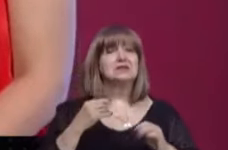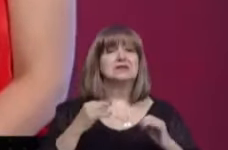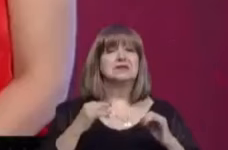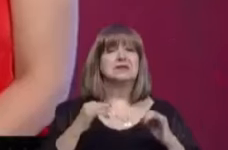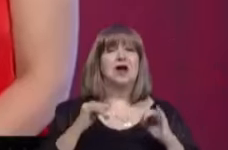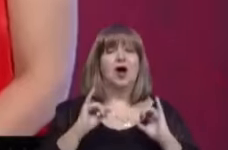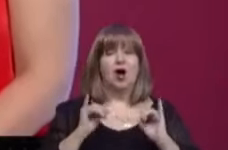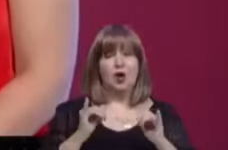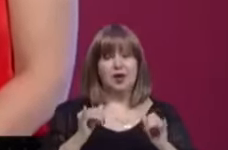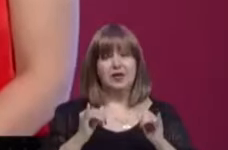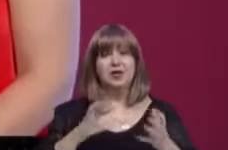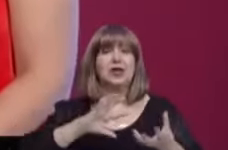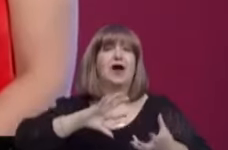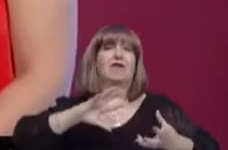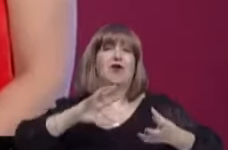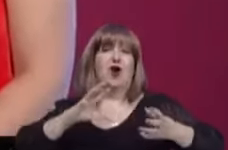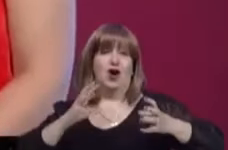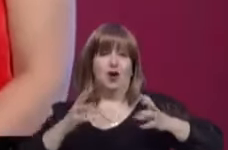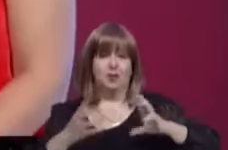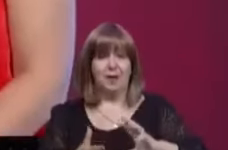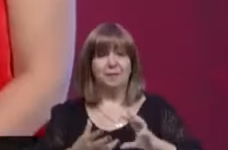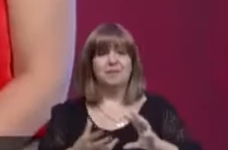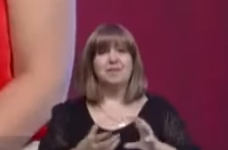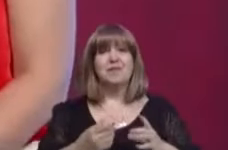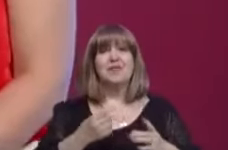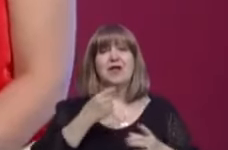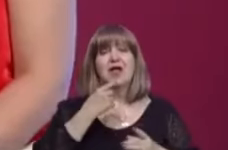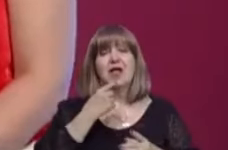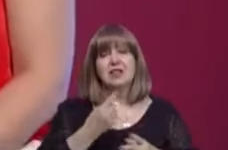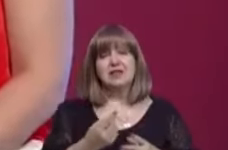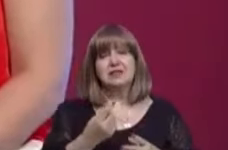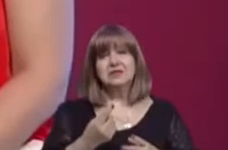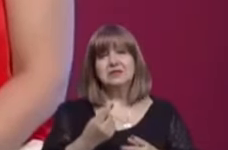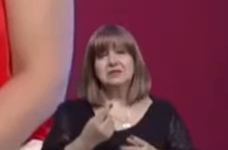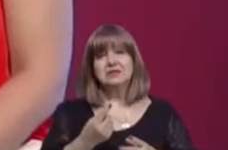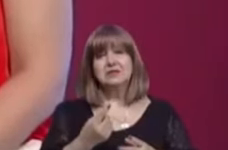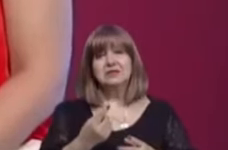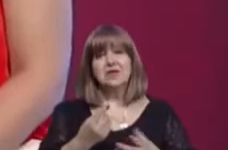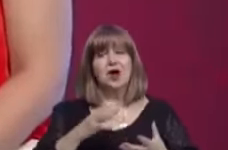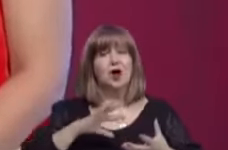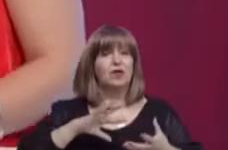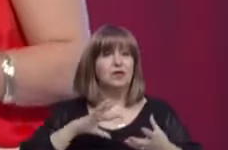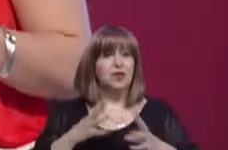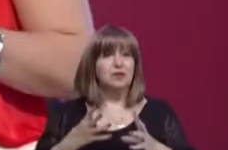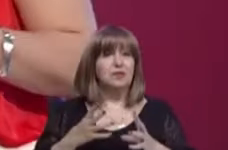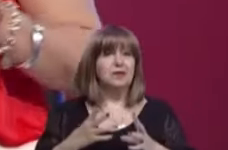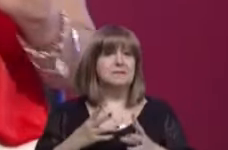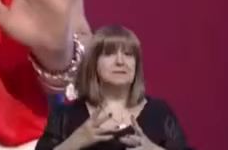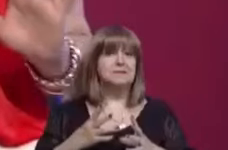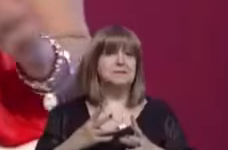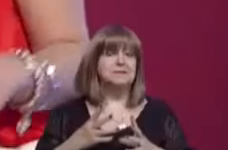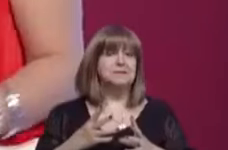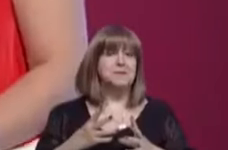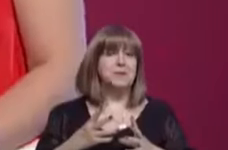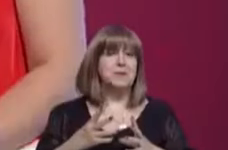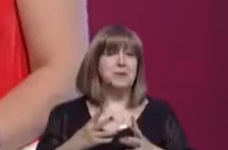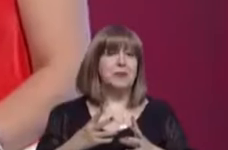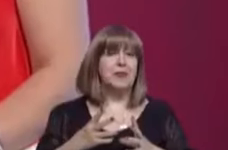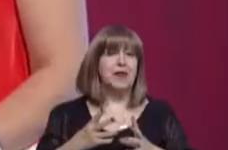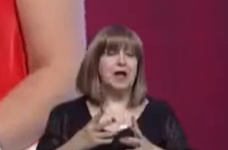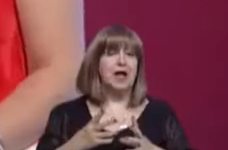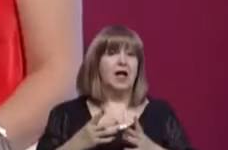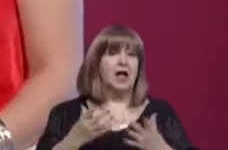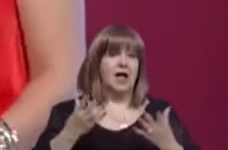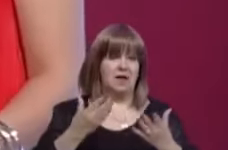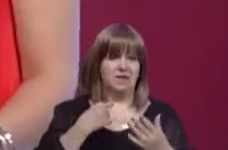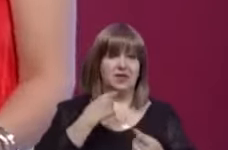el móvil que vamos a ver ahora. Claro, cada vez a edades más tempranas buscando métodos que tal vez son irreversibles. La